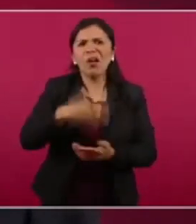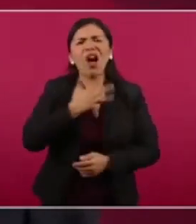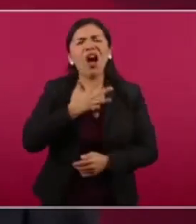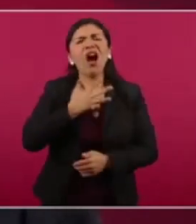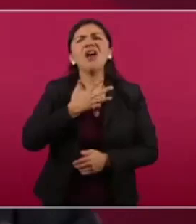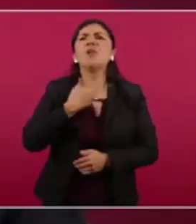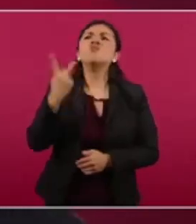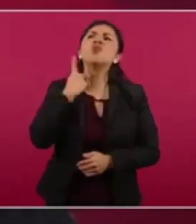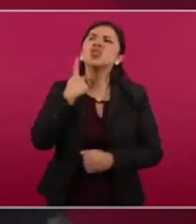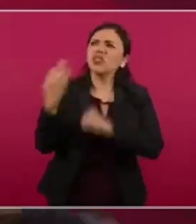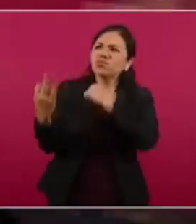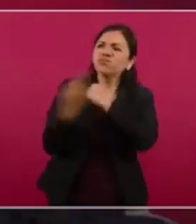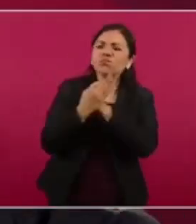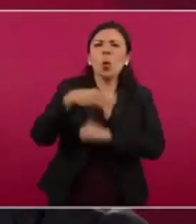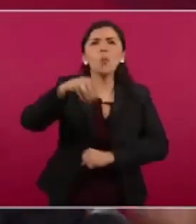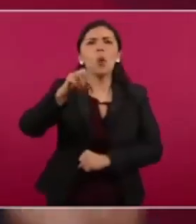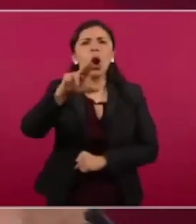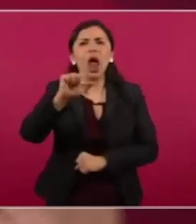Y que este